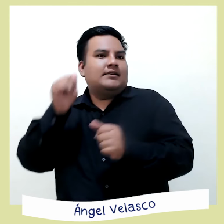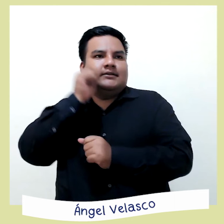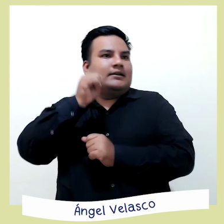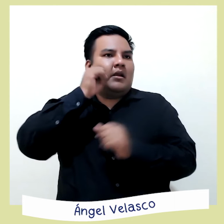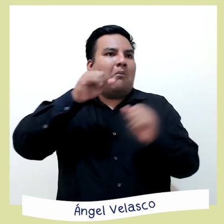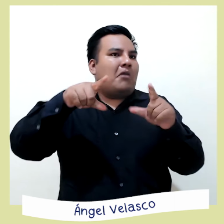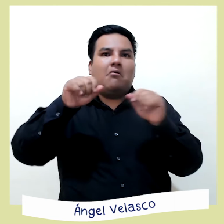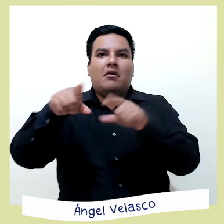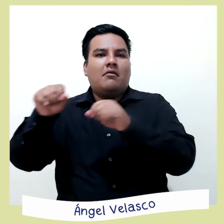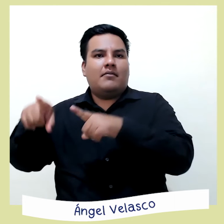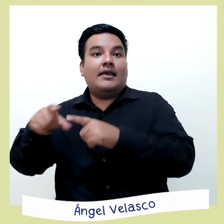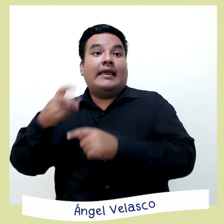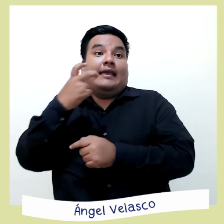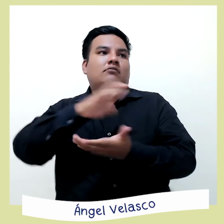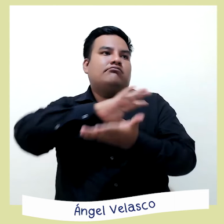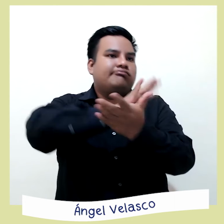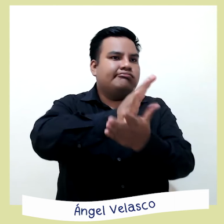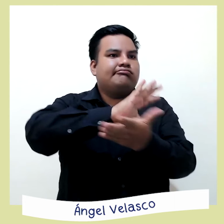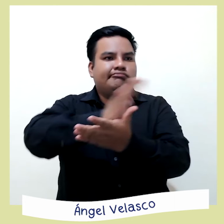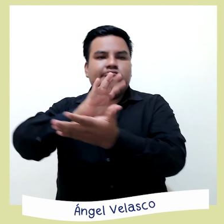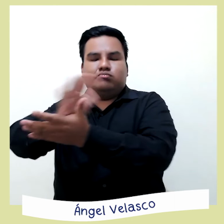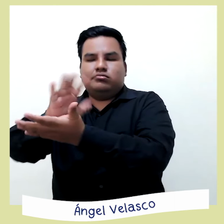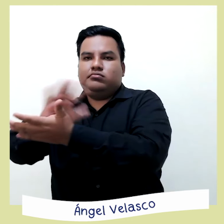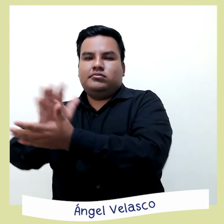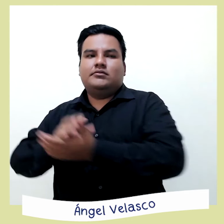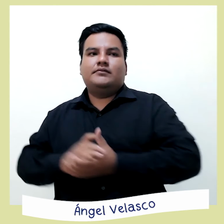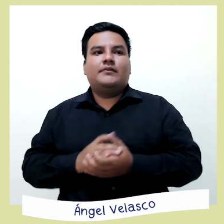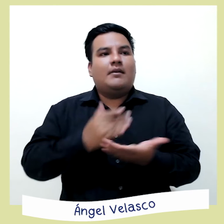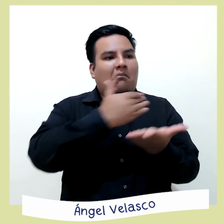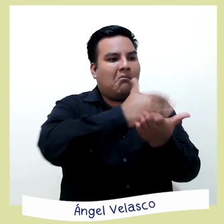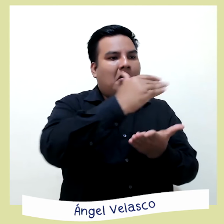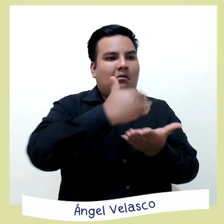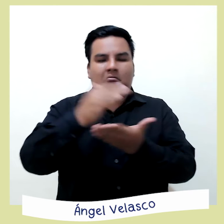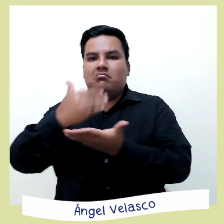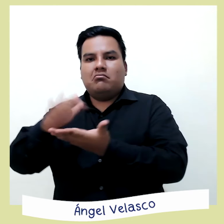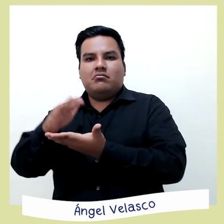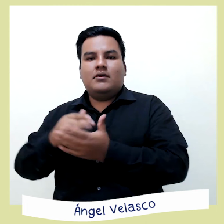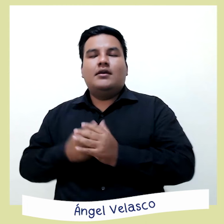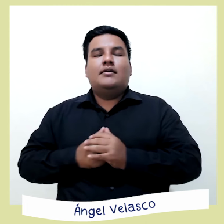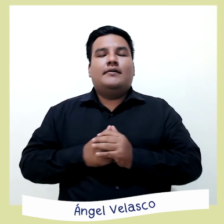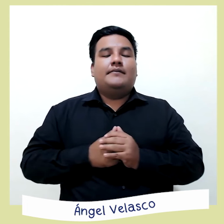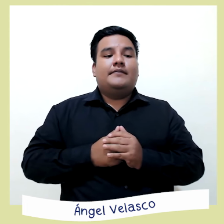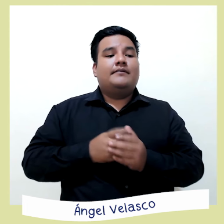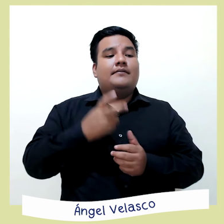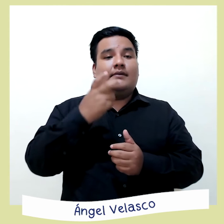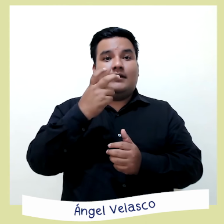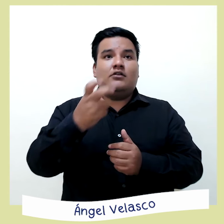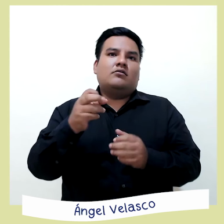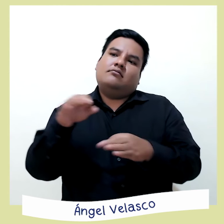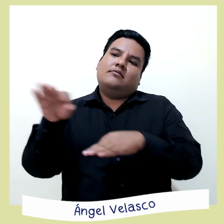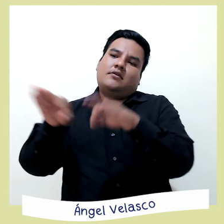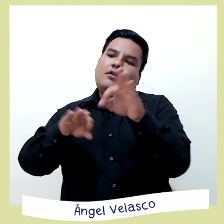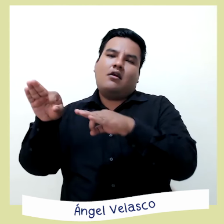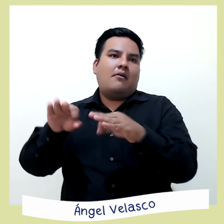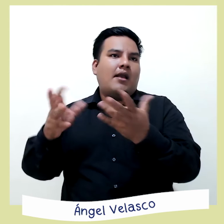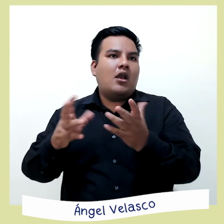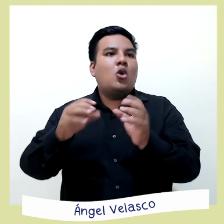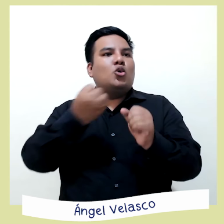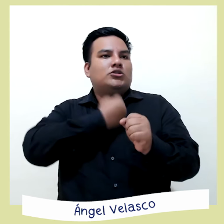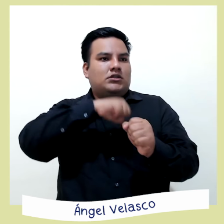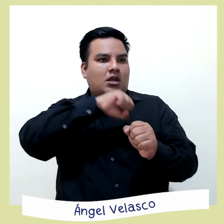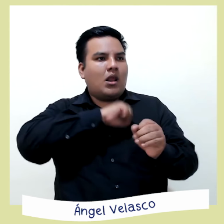de relacionarnos. Y ese es un estigma, y es un prejuicio, y es una forma de